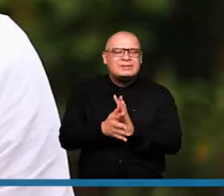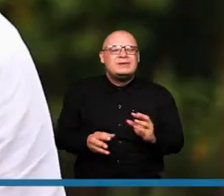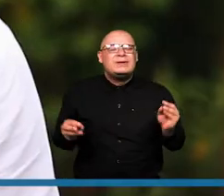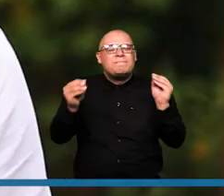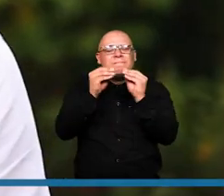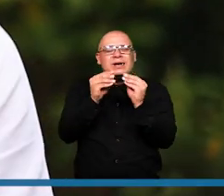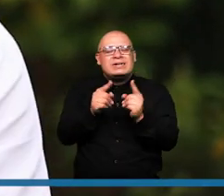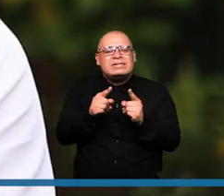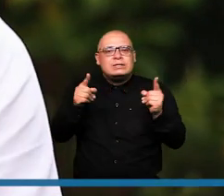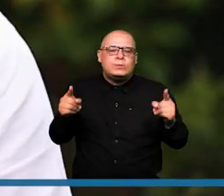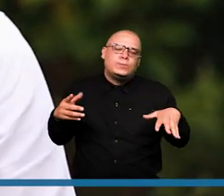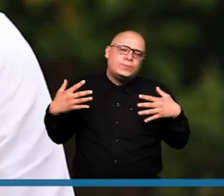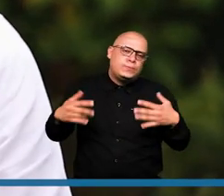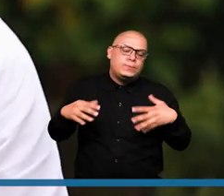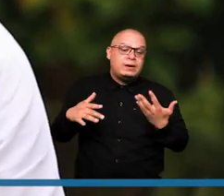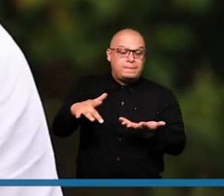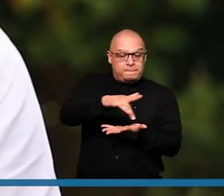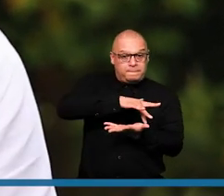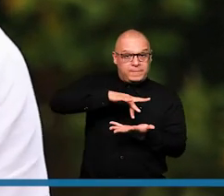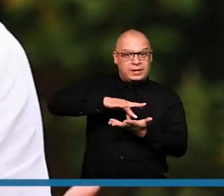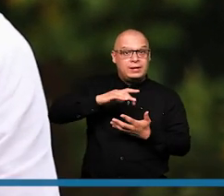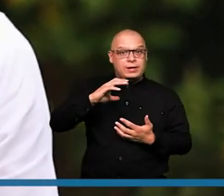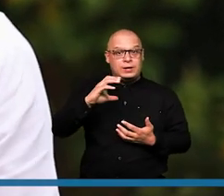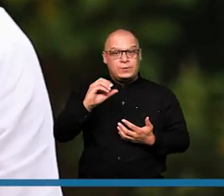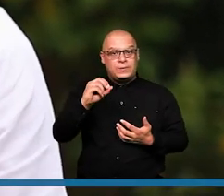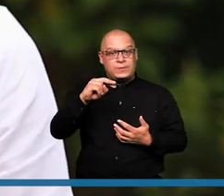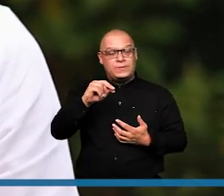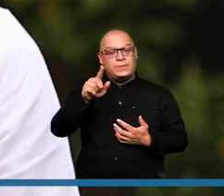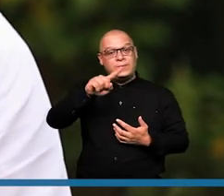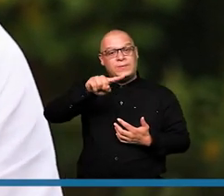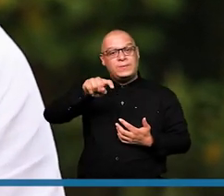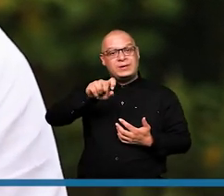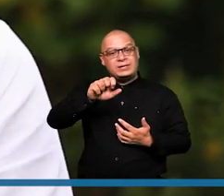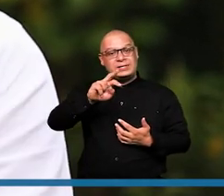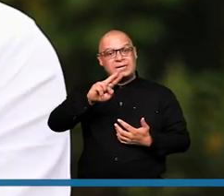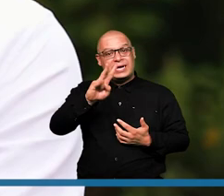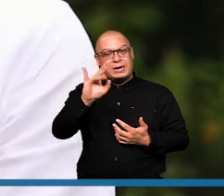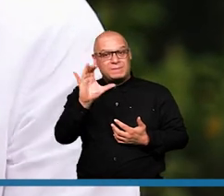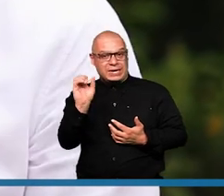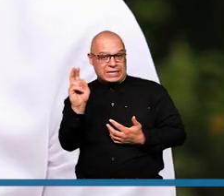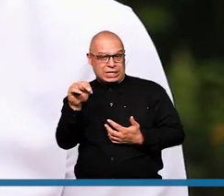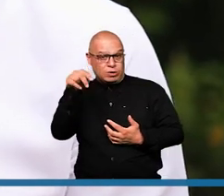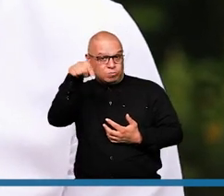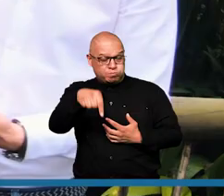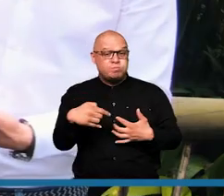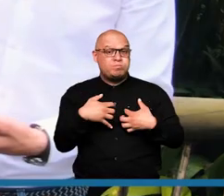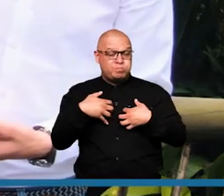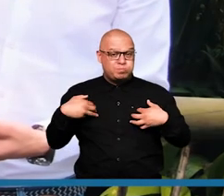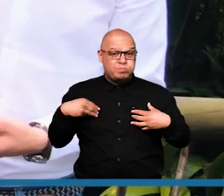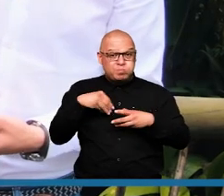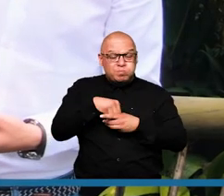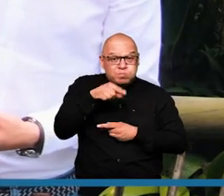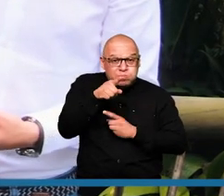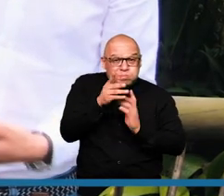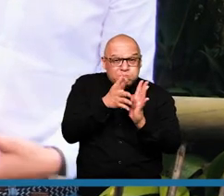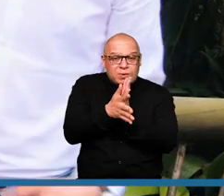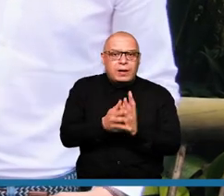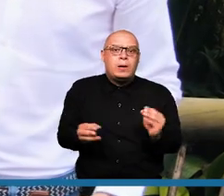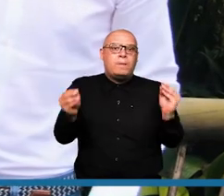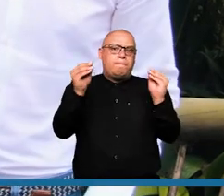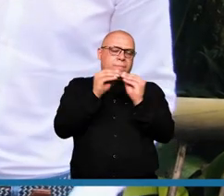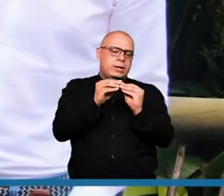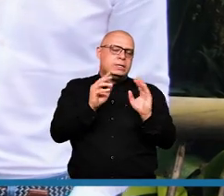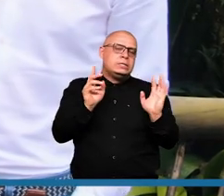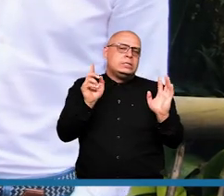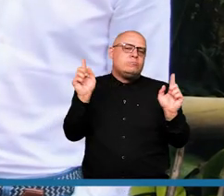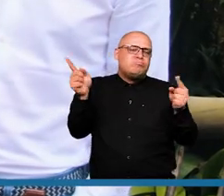en conocimiento posiblemente el Parque de la Conservación o otros actores que permitan tener estas colecciones vivas, y esto representa